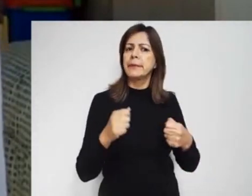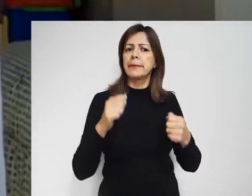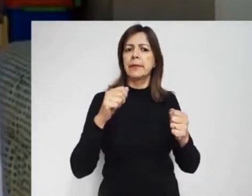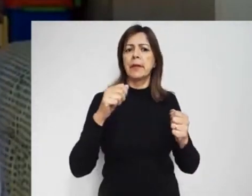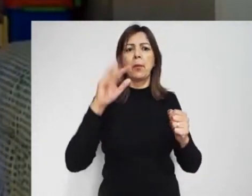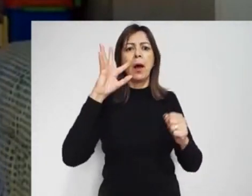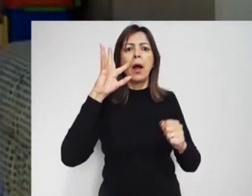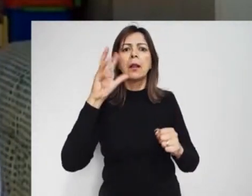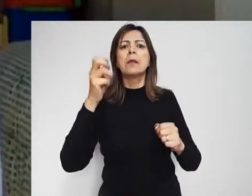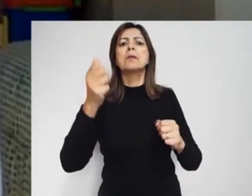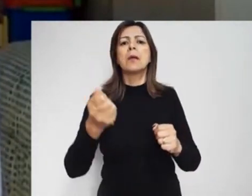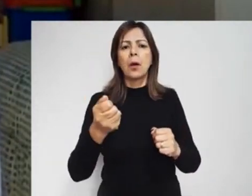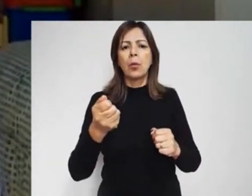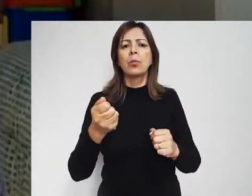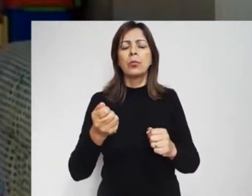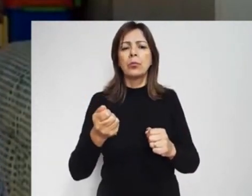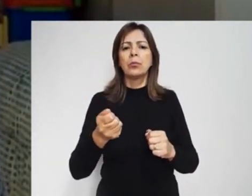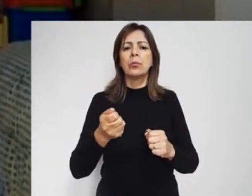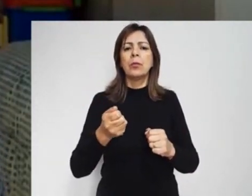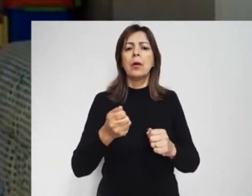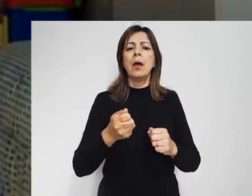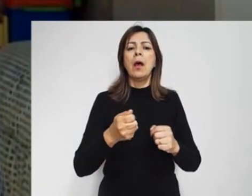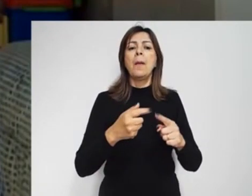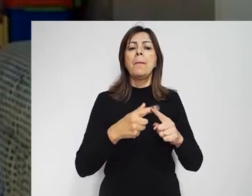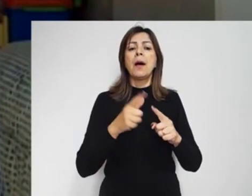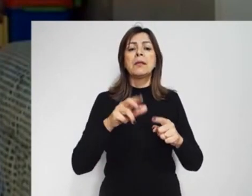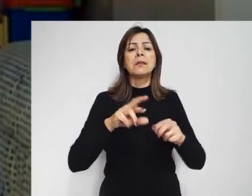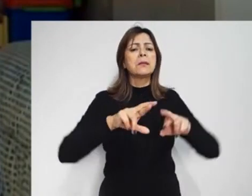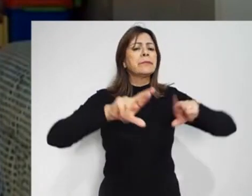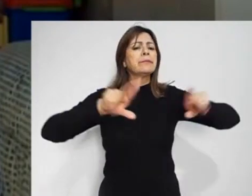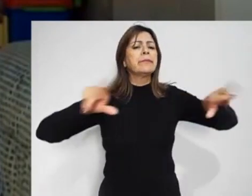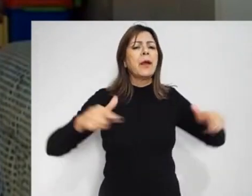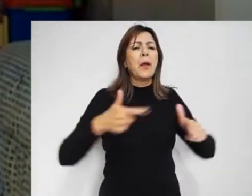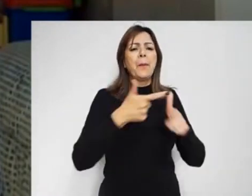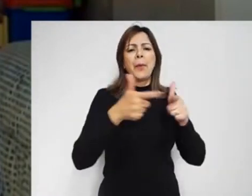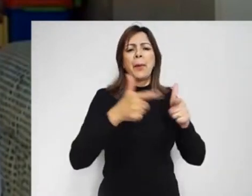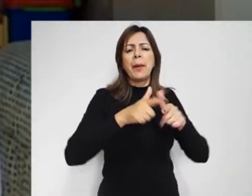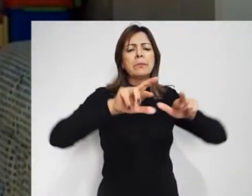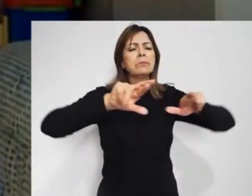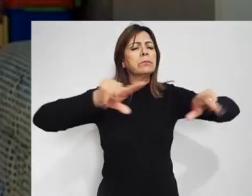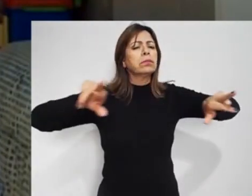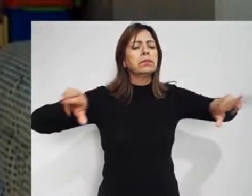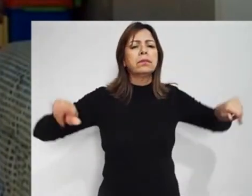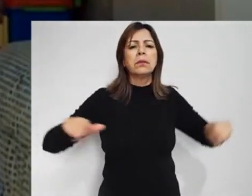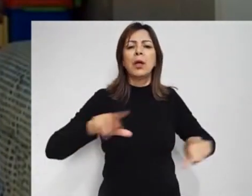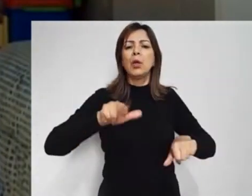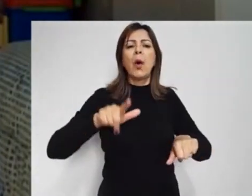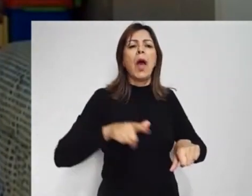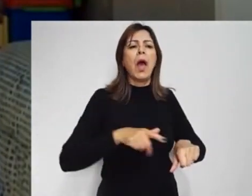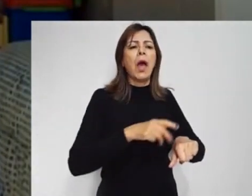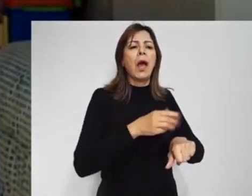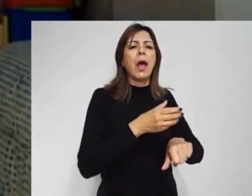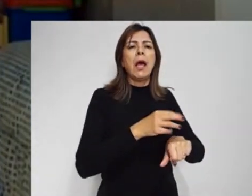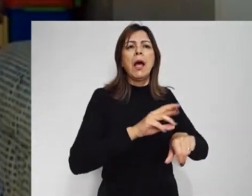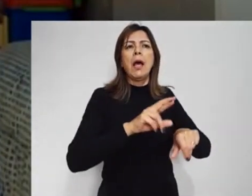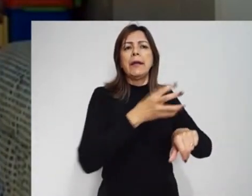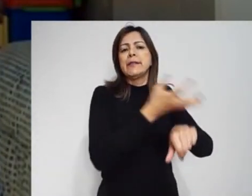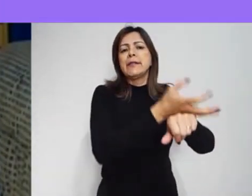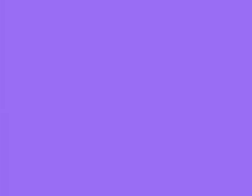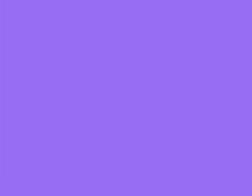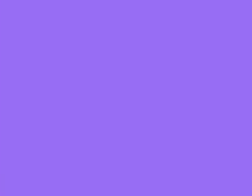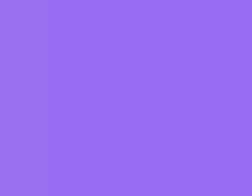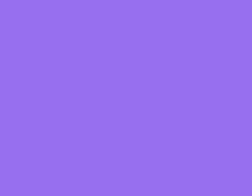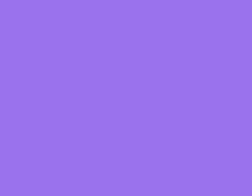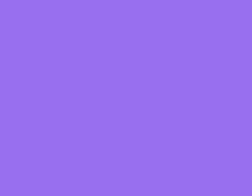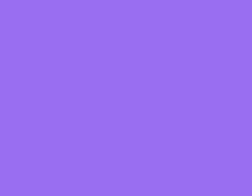vista multidisciplinar. Los problemas son multidisciplinares. No existen disciplinas importantes y suficientes para explicar un fenómeno social.